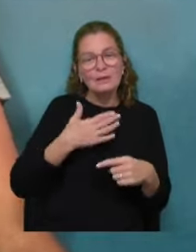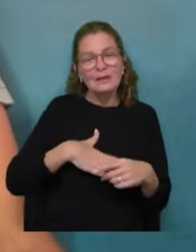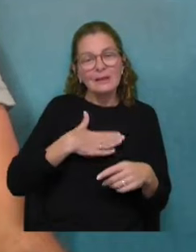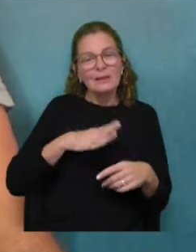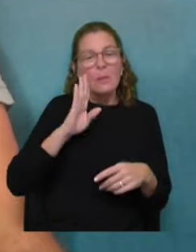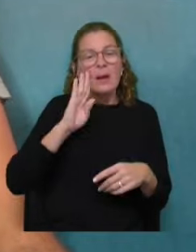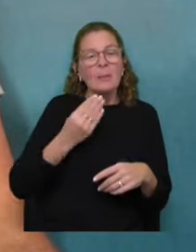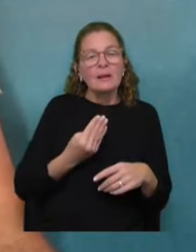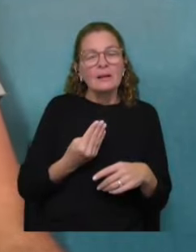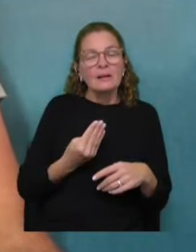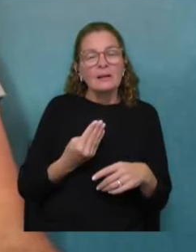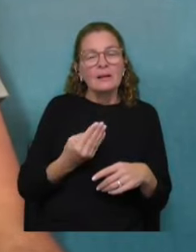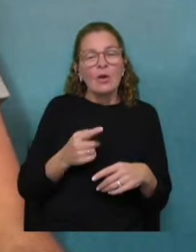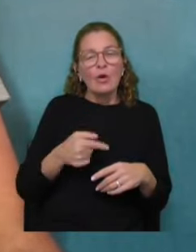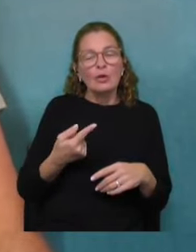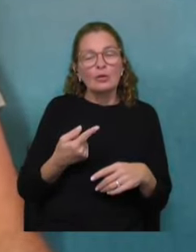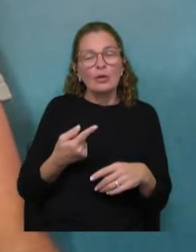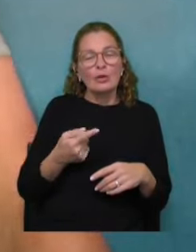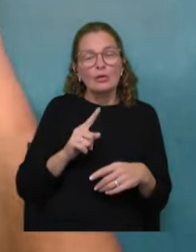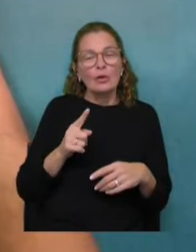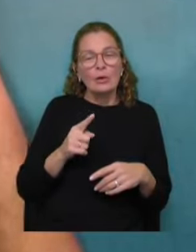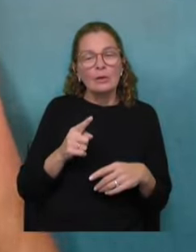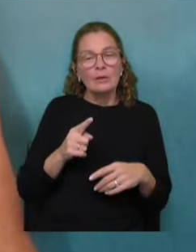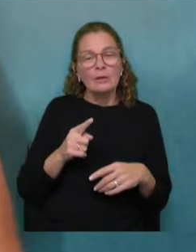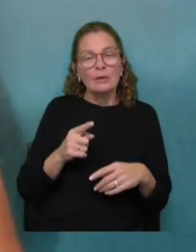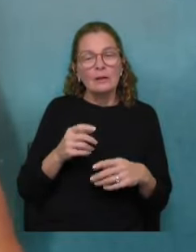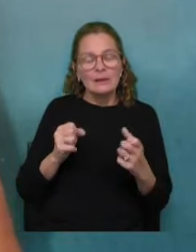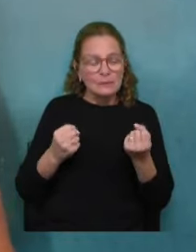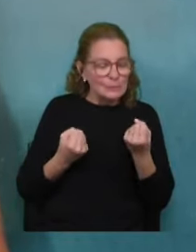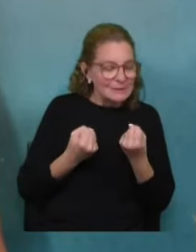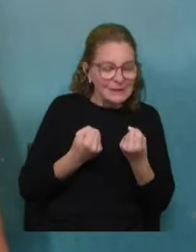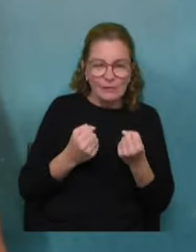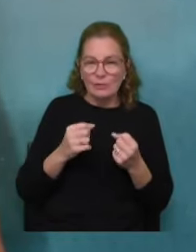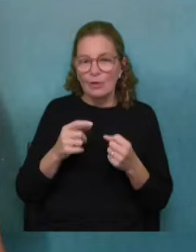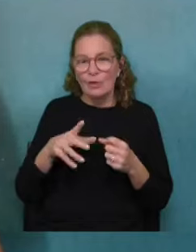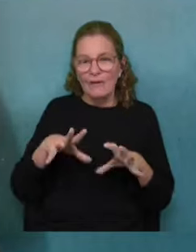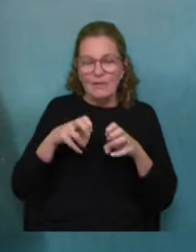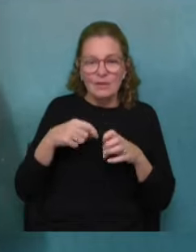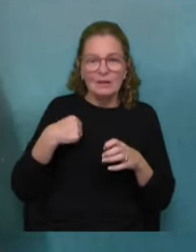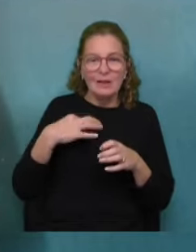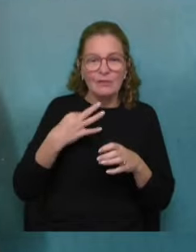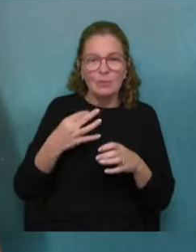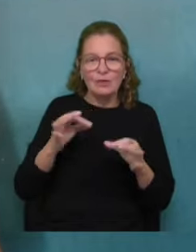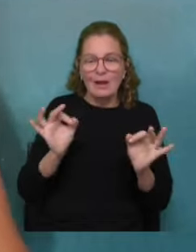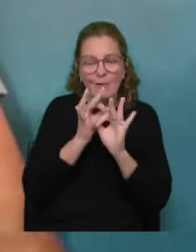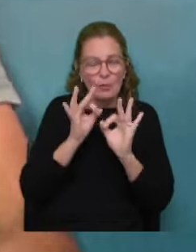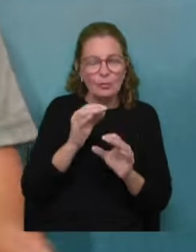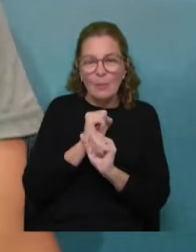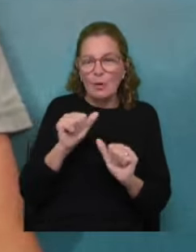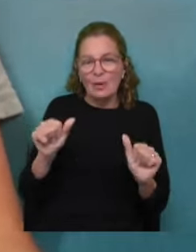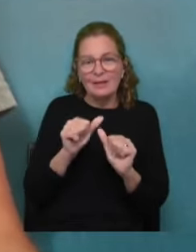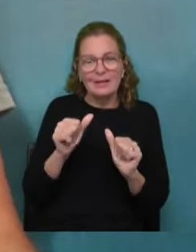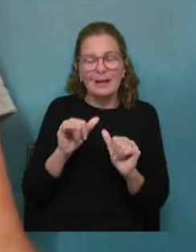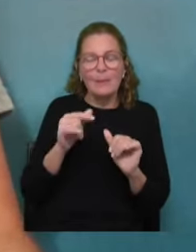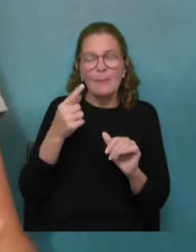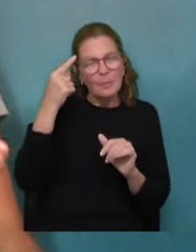parece, con otro oficio y no ese... Qué desesperación entre intentar vivir de esto y me podré dedicar a la música. Claro. Creo que fue